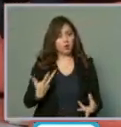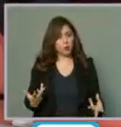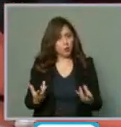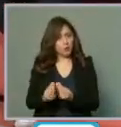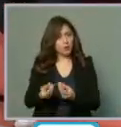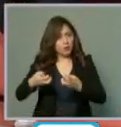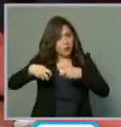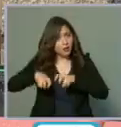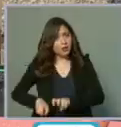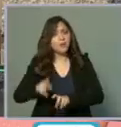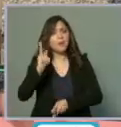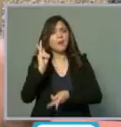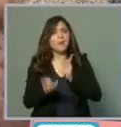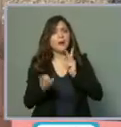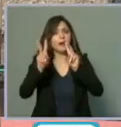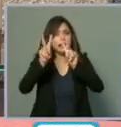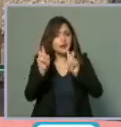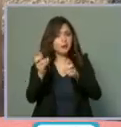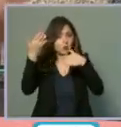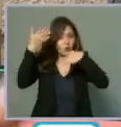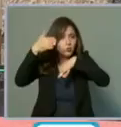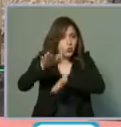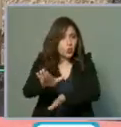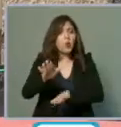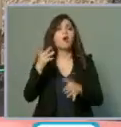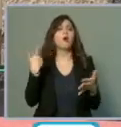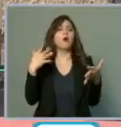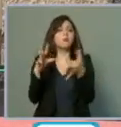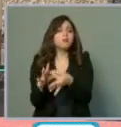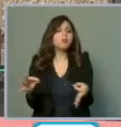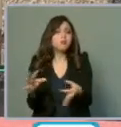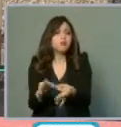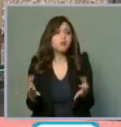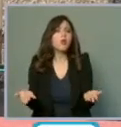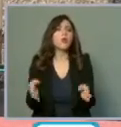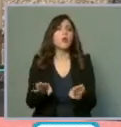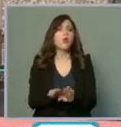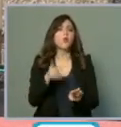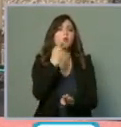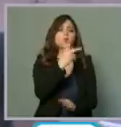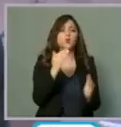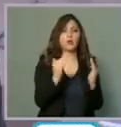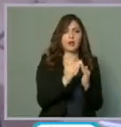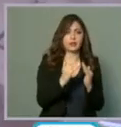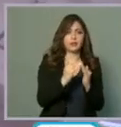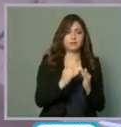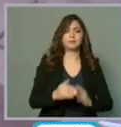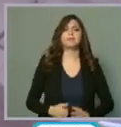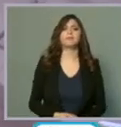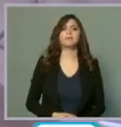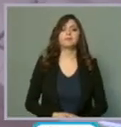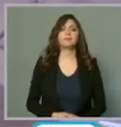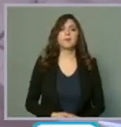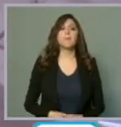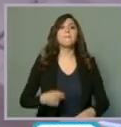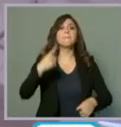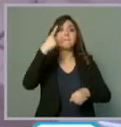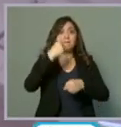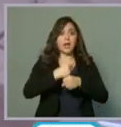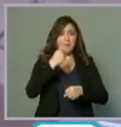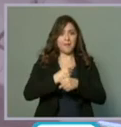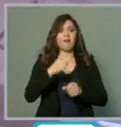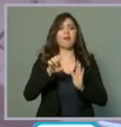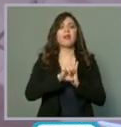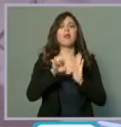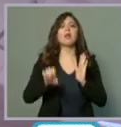nuestros hijos, hablemos de estas afecciones. ¿Qué podemos hacer en Bueno, casa? las recomendaciones serían primero que cuando compren un videojuego